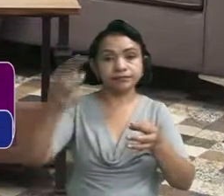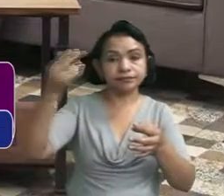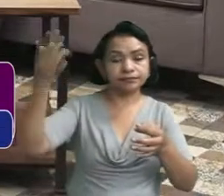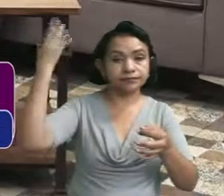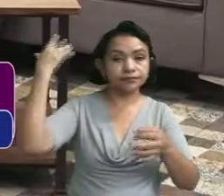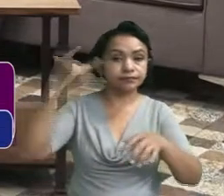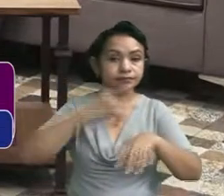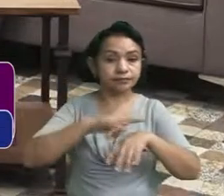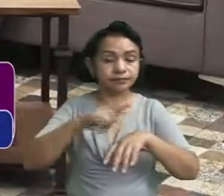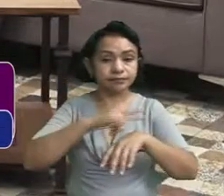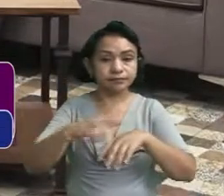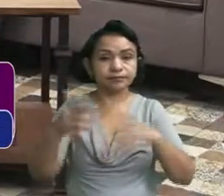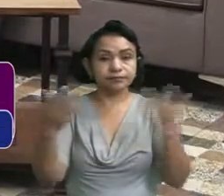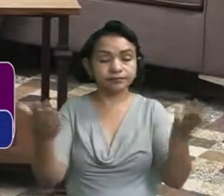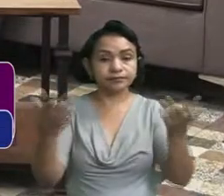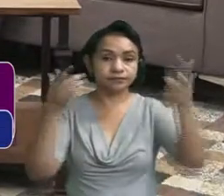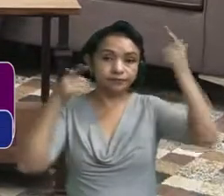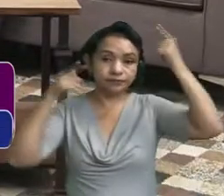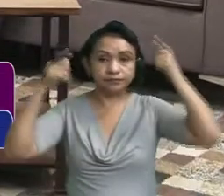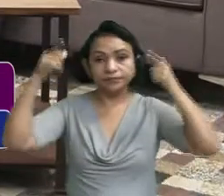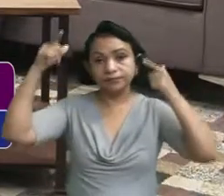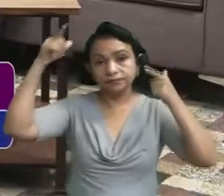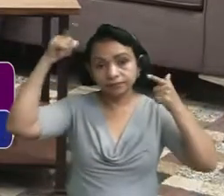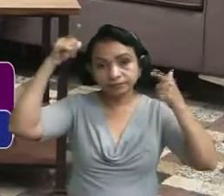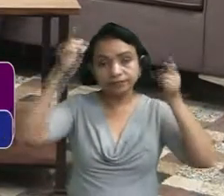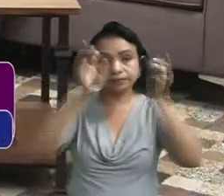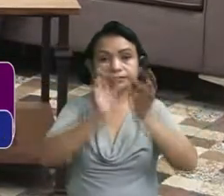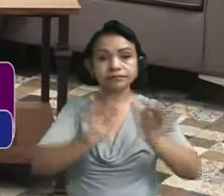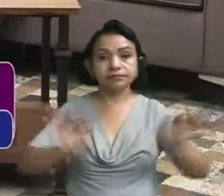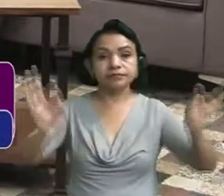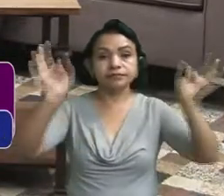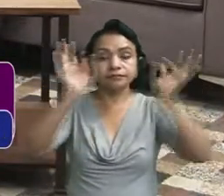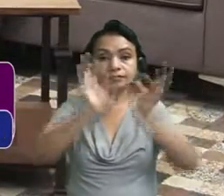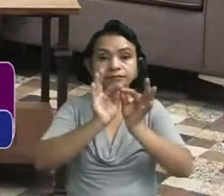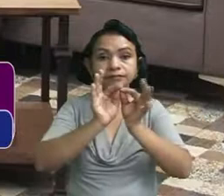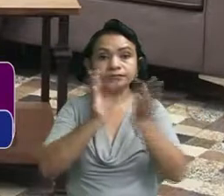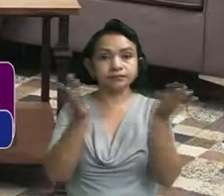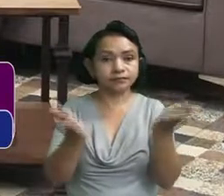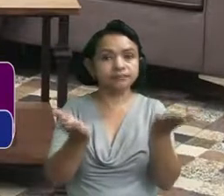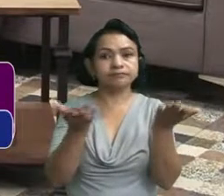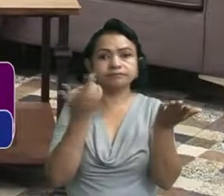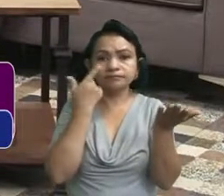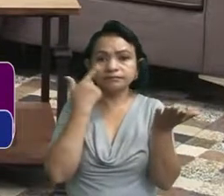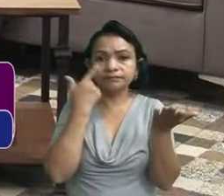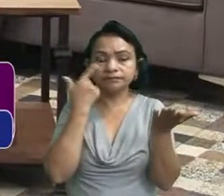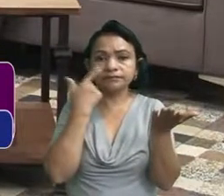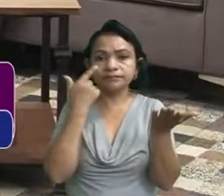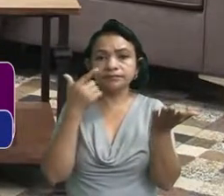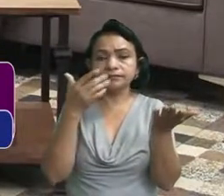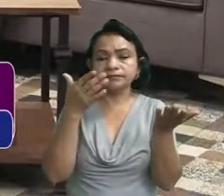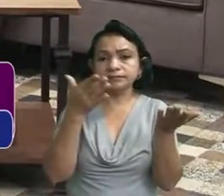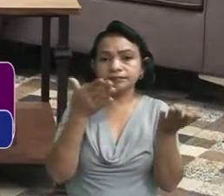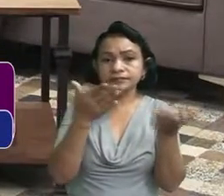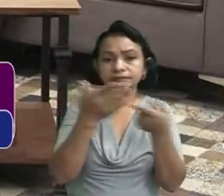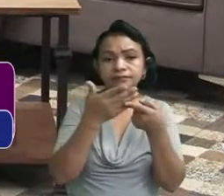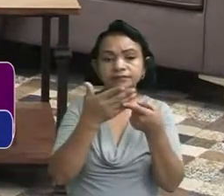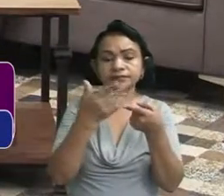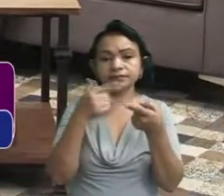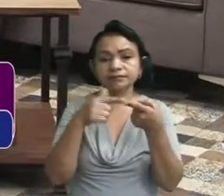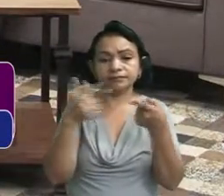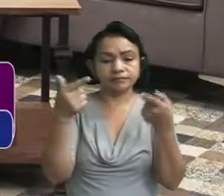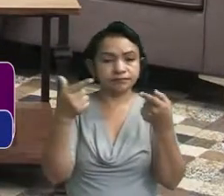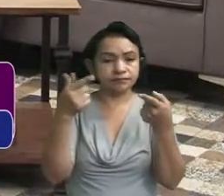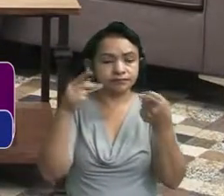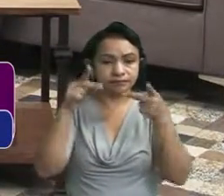de la búsqueda, claro, y ahí Sandino también jugando un papel muy importante. Pero vaya, también después del Frente Sandinista, los comandantes